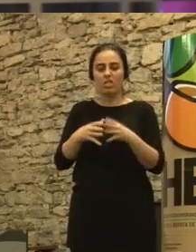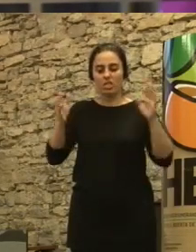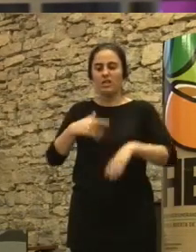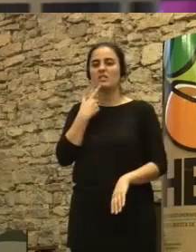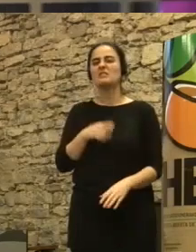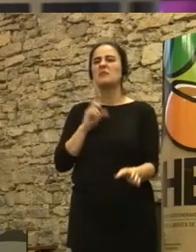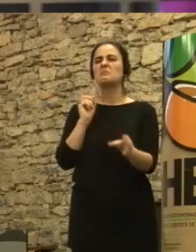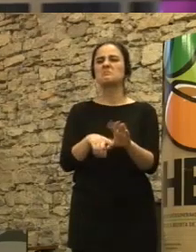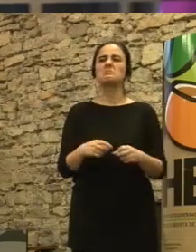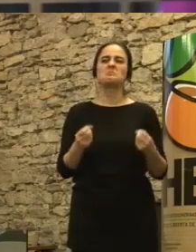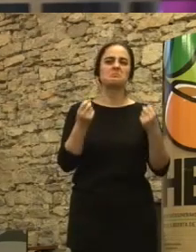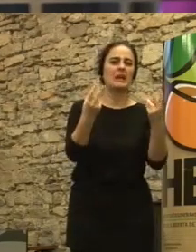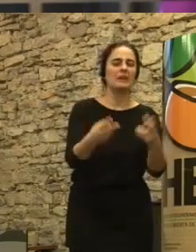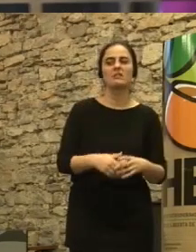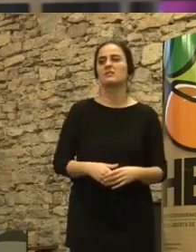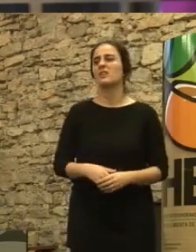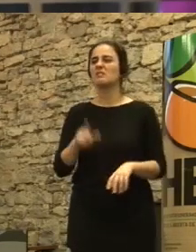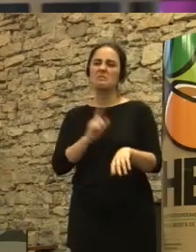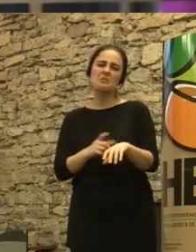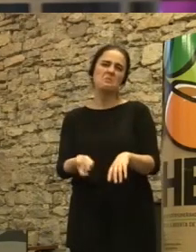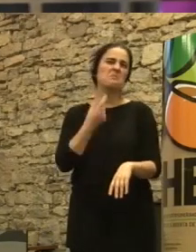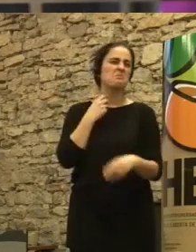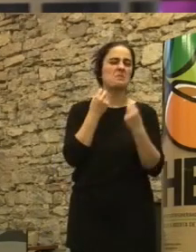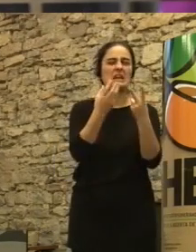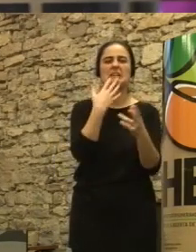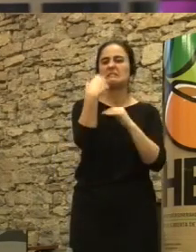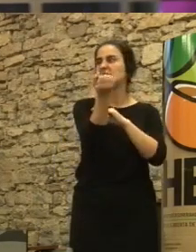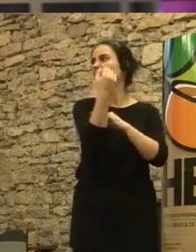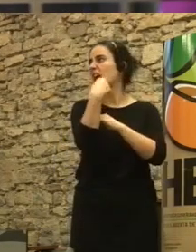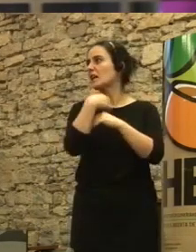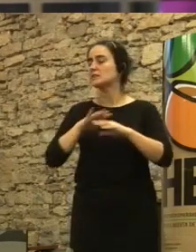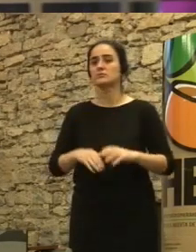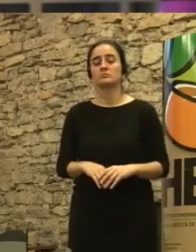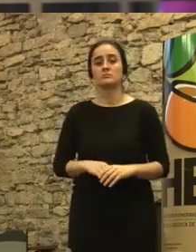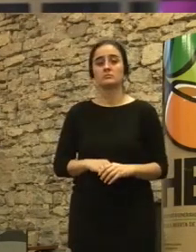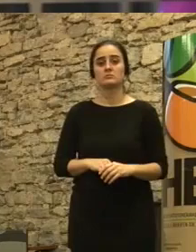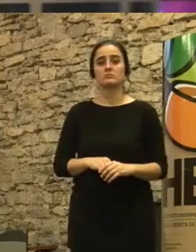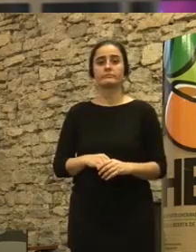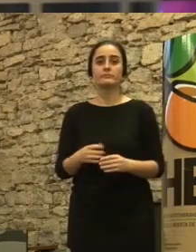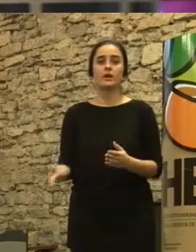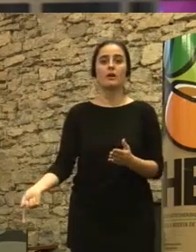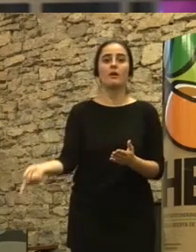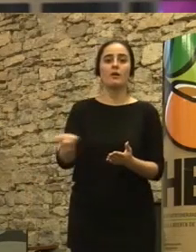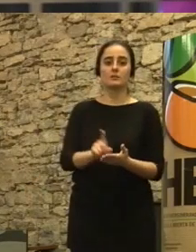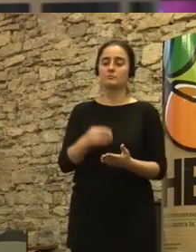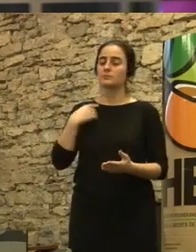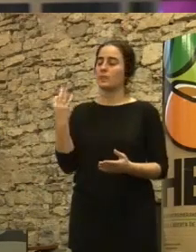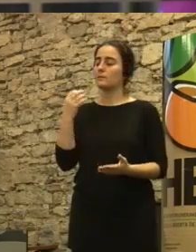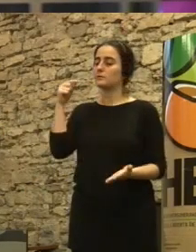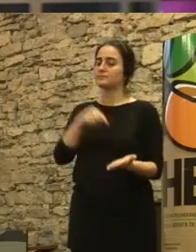participar? ¿Para qué me voy a perder el tiempo si no me hacen caso? Pues bueno, volvemos a lo de antes,